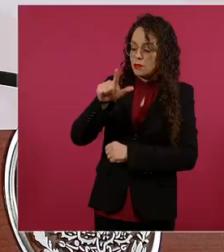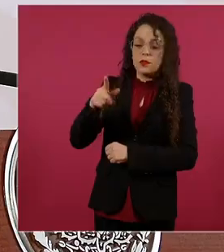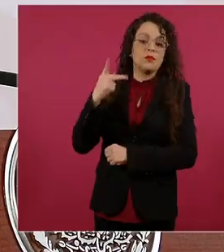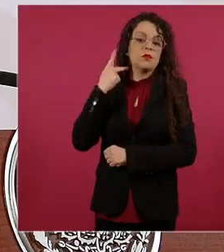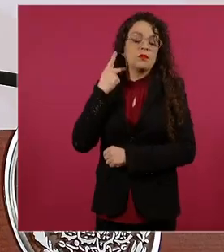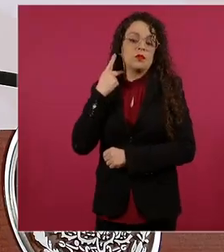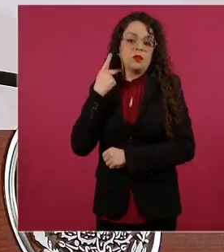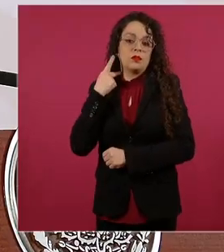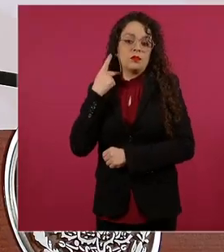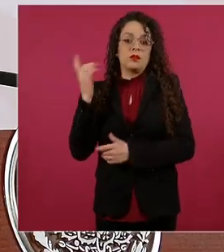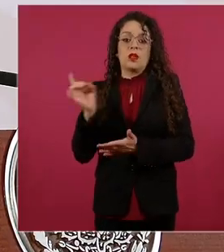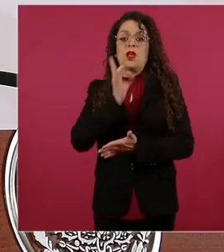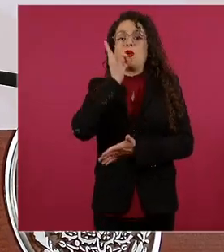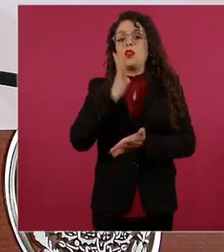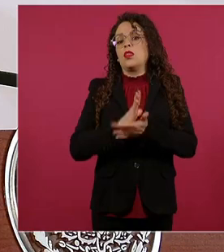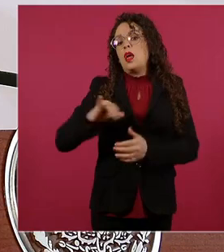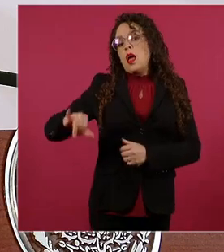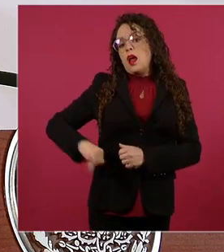el lucro